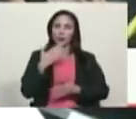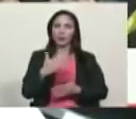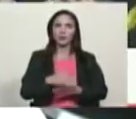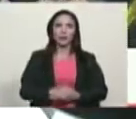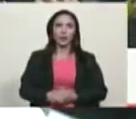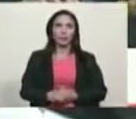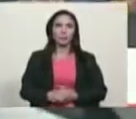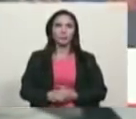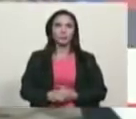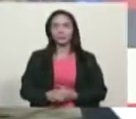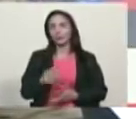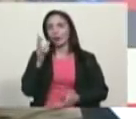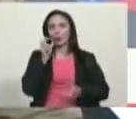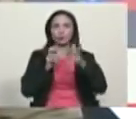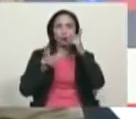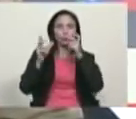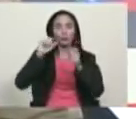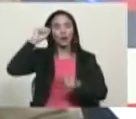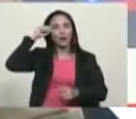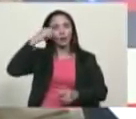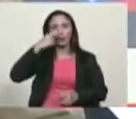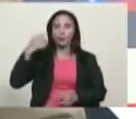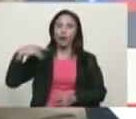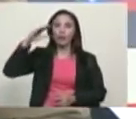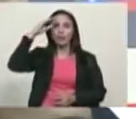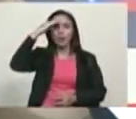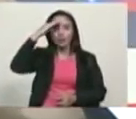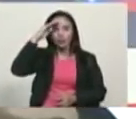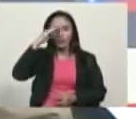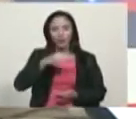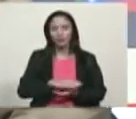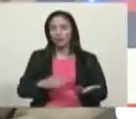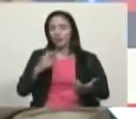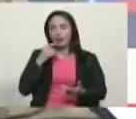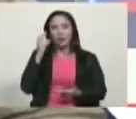Es inevitable escuchar a Abel y recordar a Fidel.